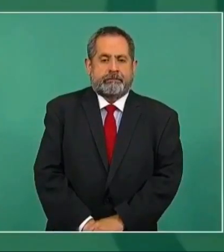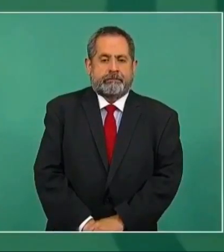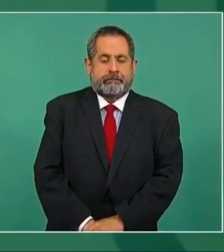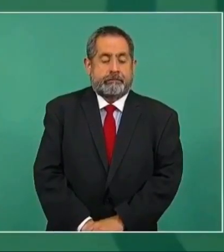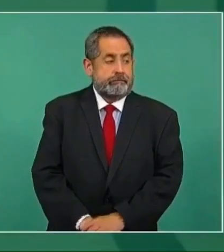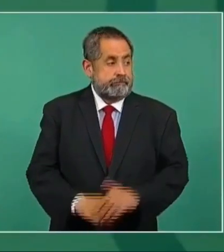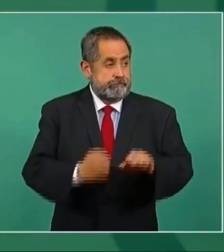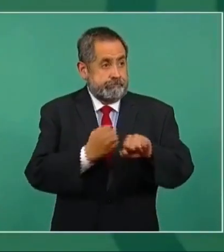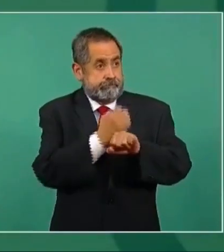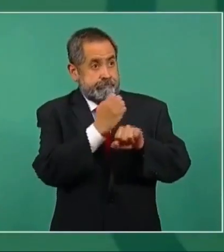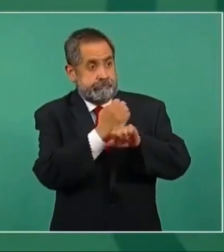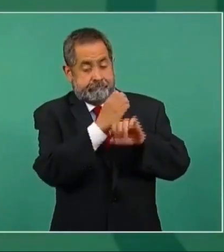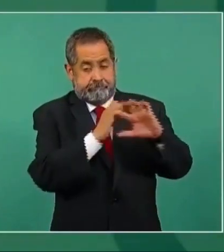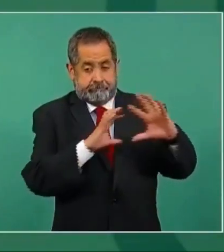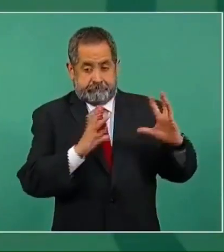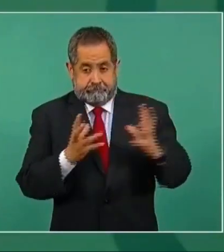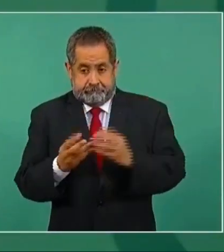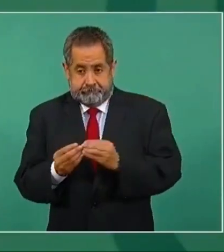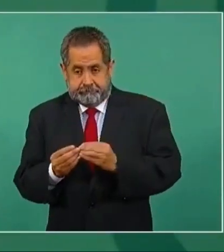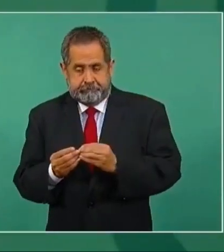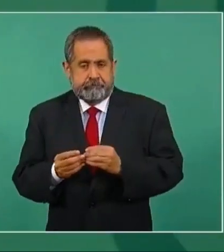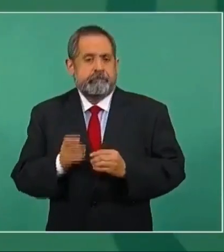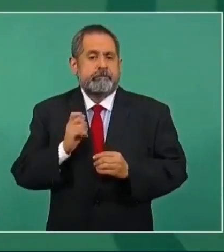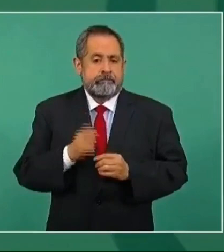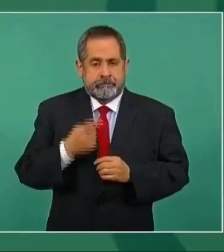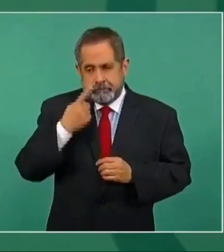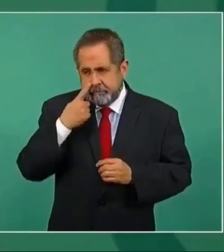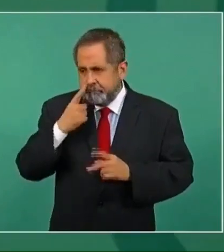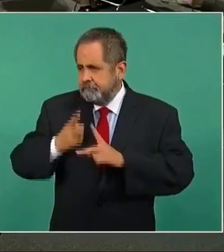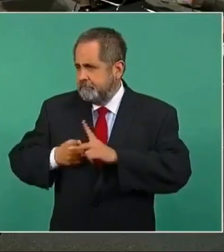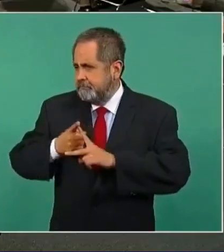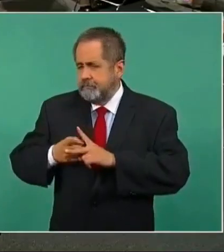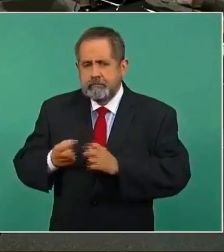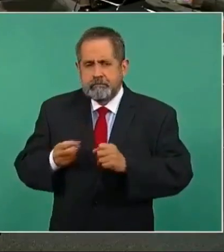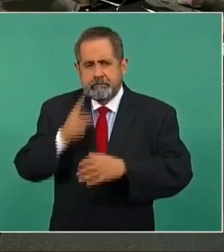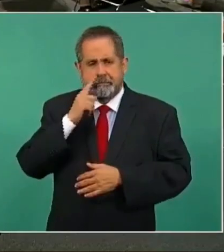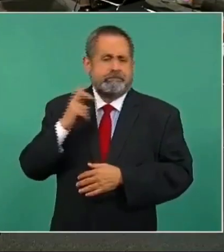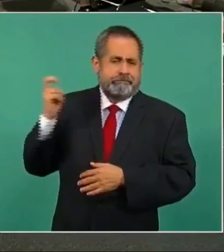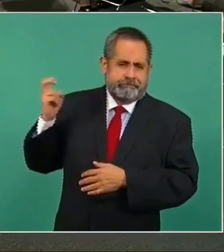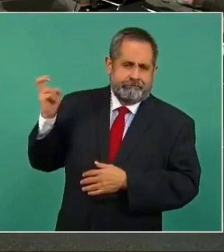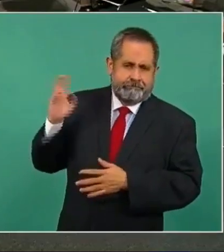que de acuerdo a la participación al producto, esto.